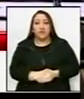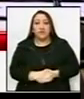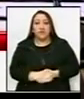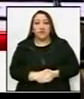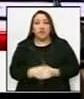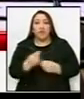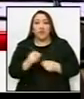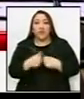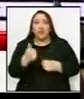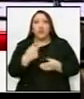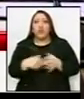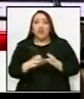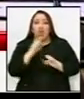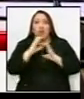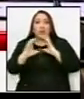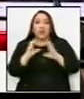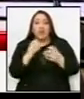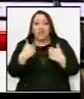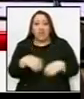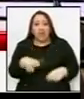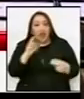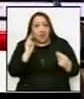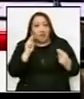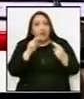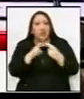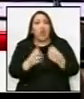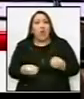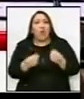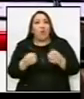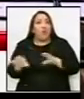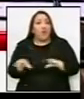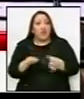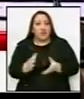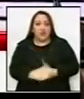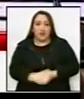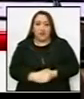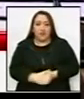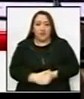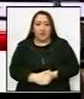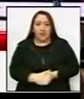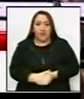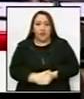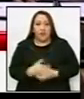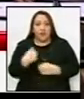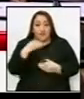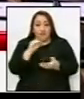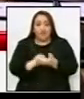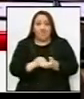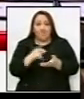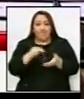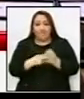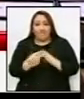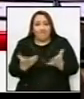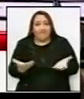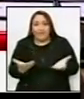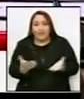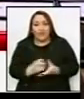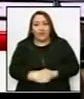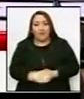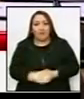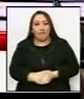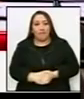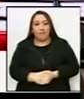Porque los otros sí han conversado y han visto cómo la van a hacer. Y estamos poniendo en tela de